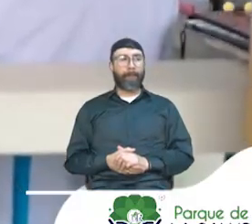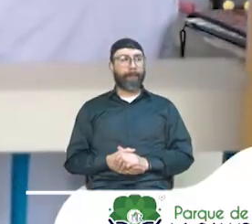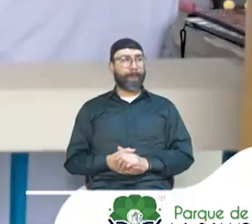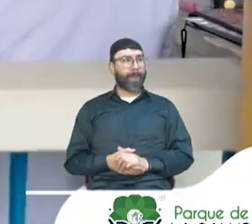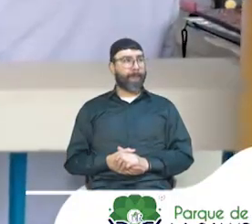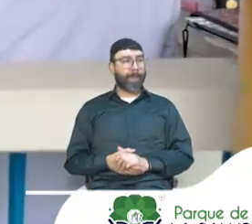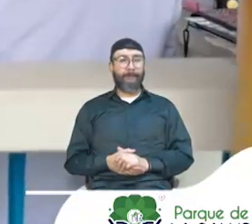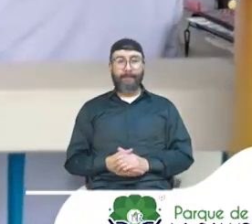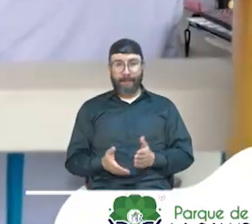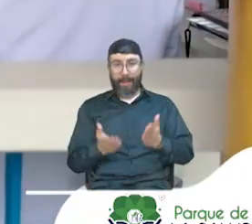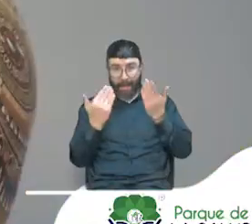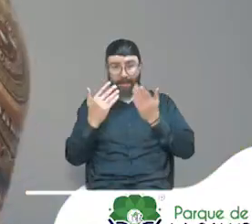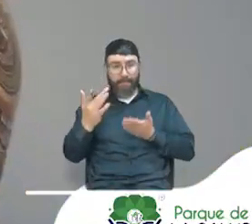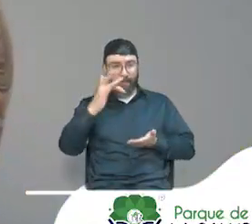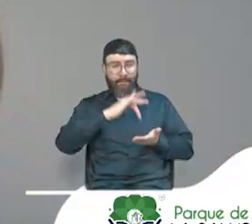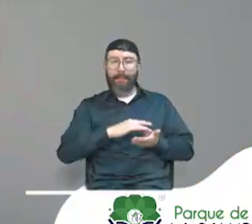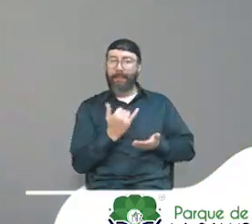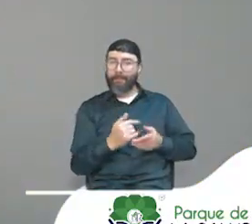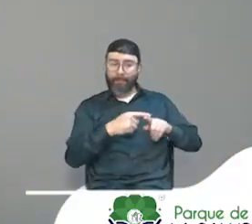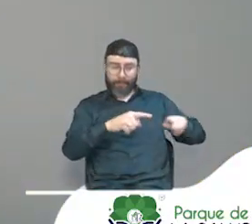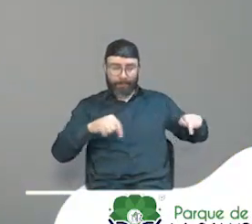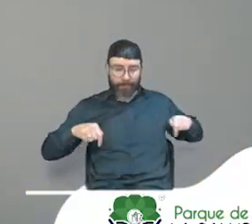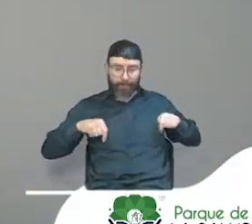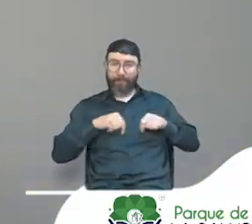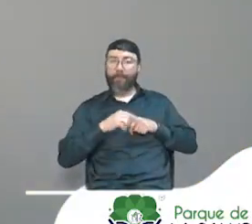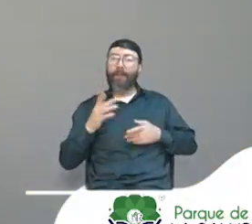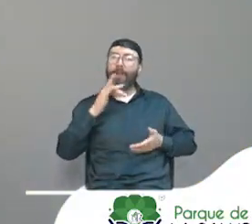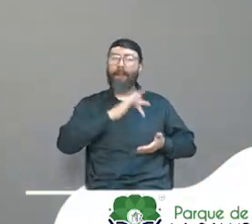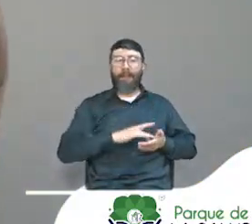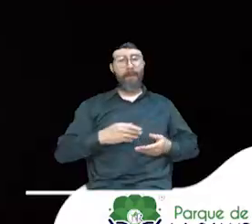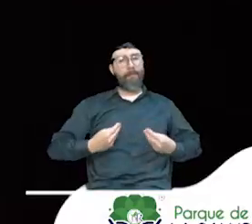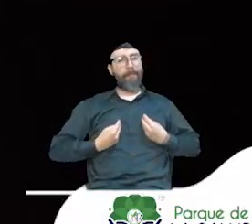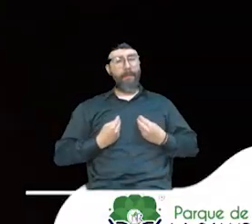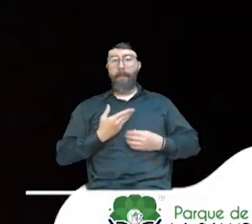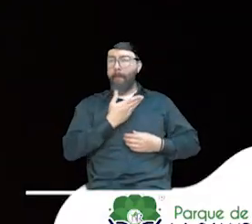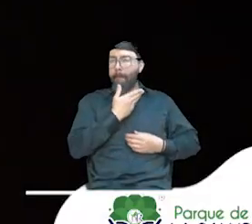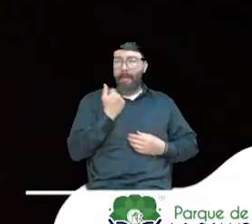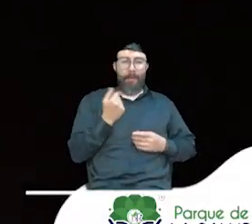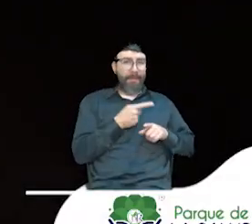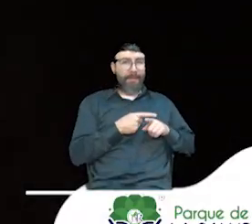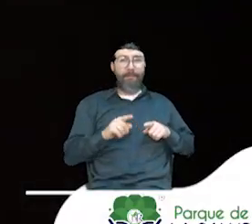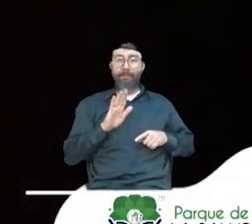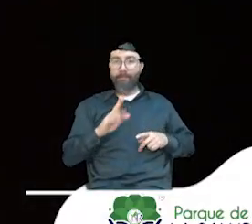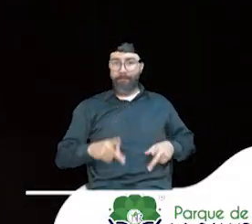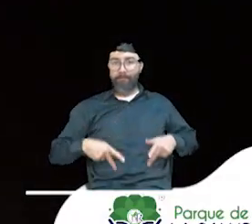Te esperamos en nuestras instalaciones para vivir la mejor semana de tu vida.